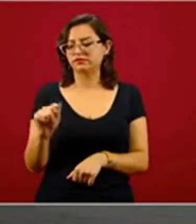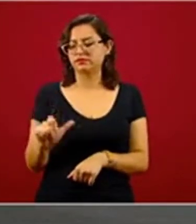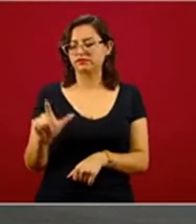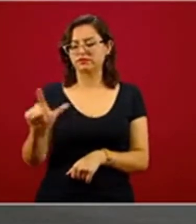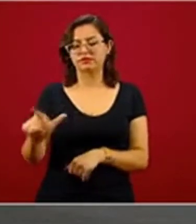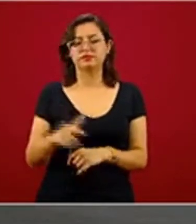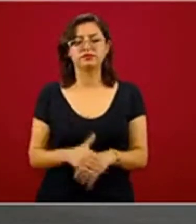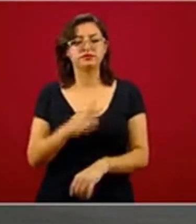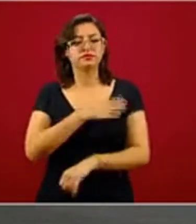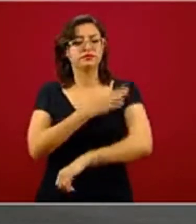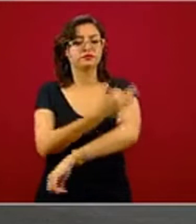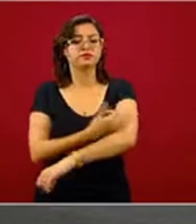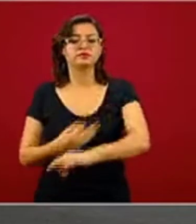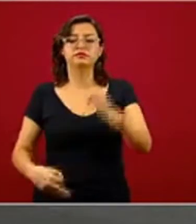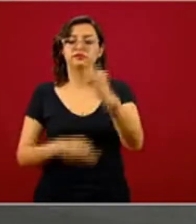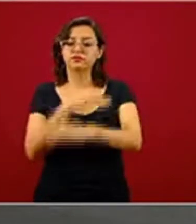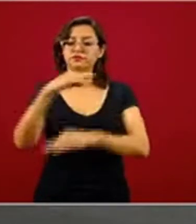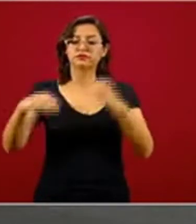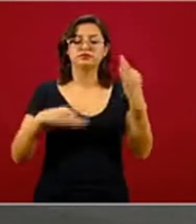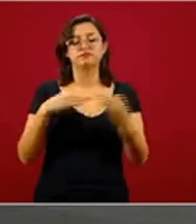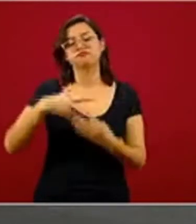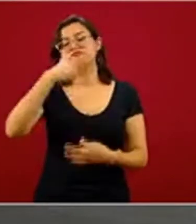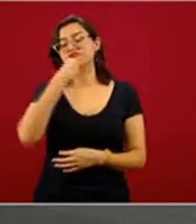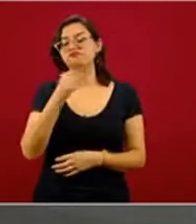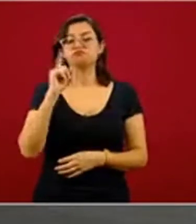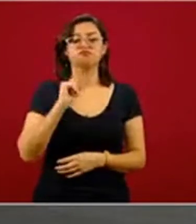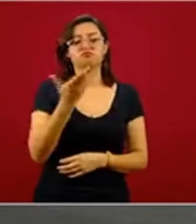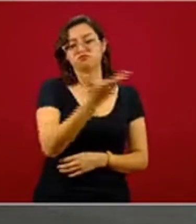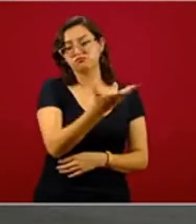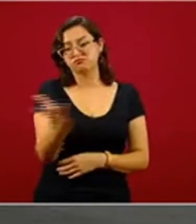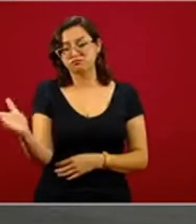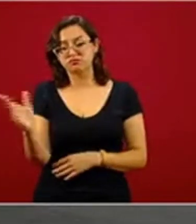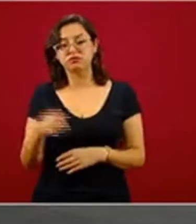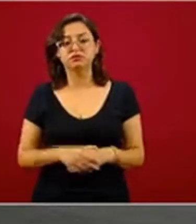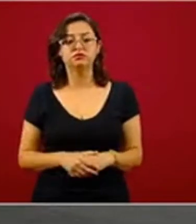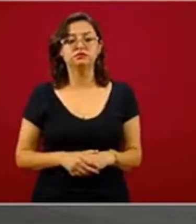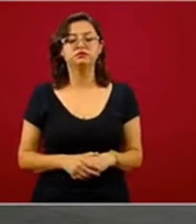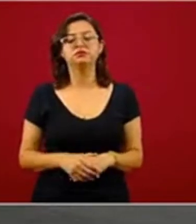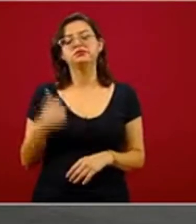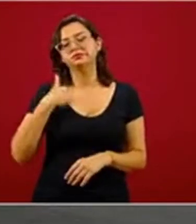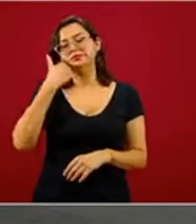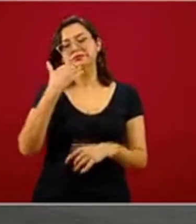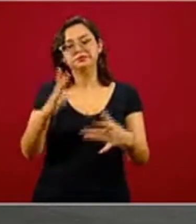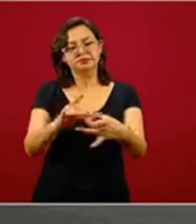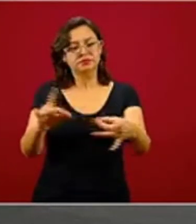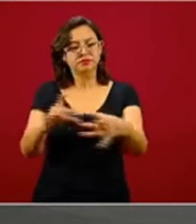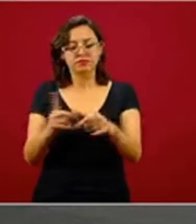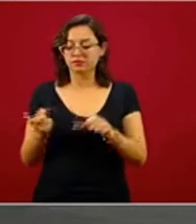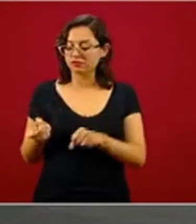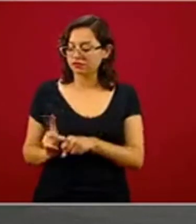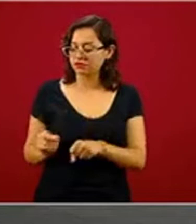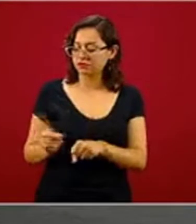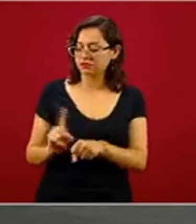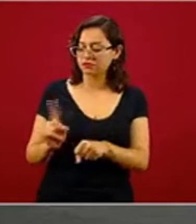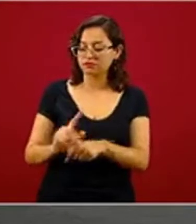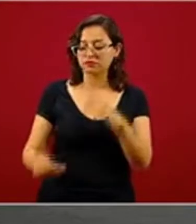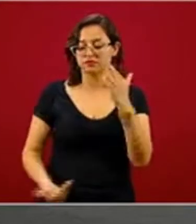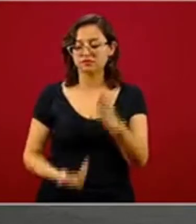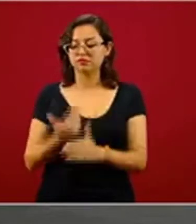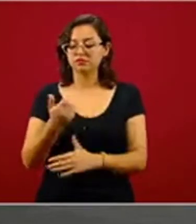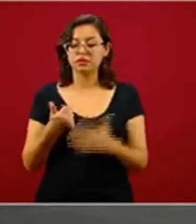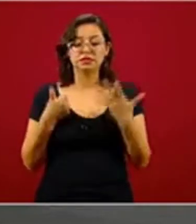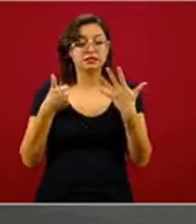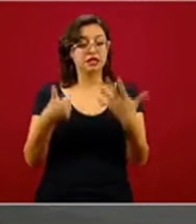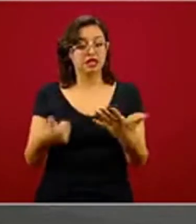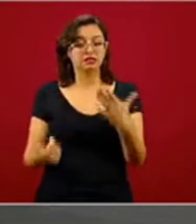todos. Déjenme contarles, todos los días a las 6 de la mañana en el gabinete de seguridad habitual